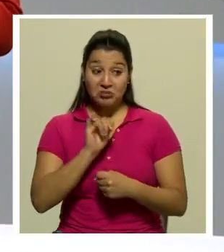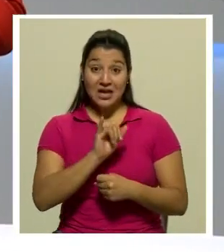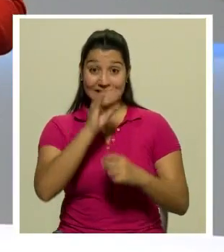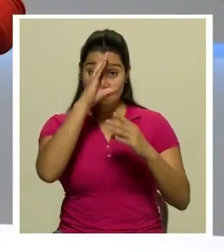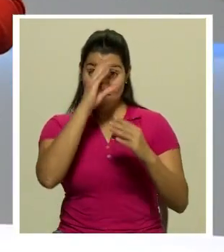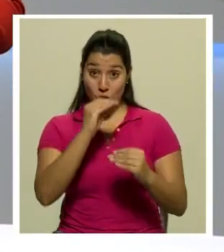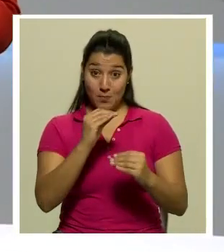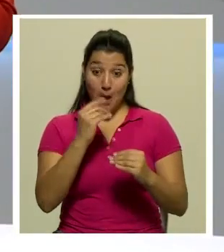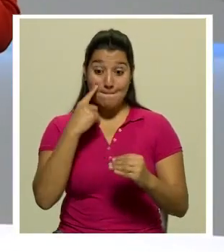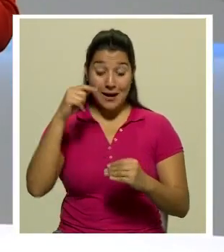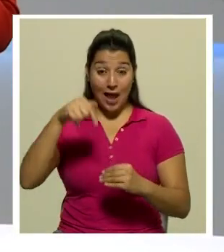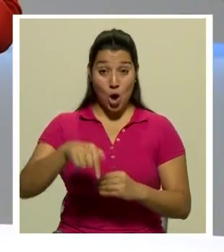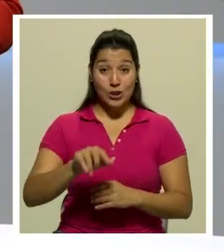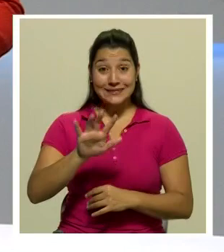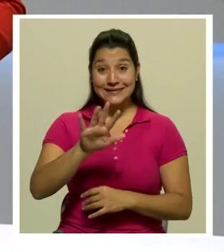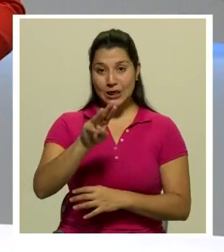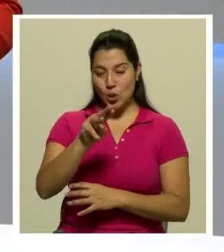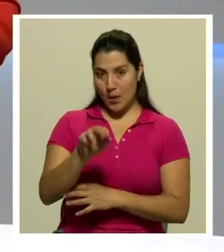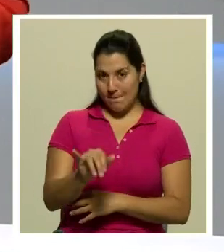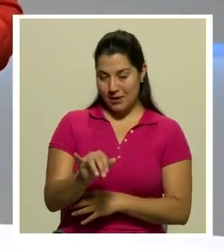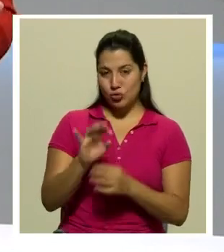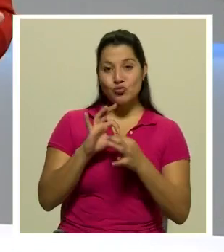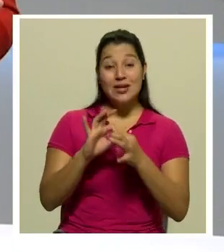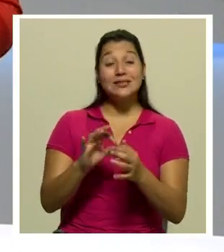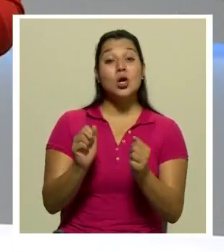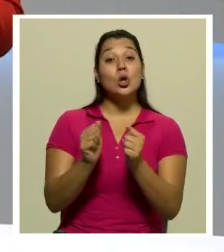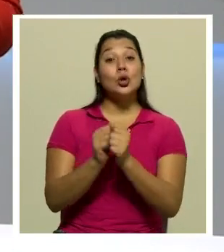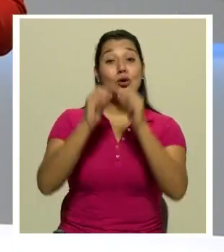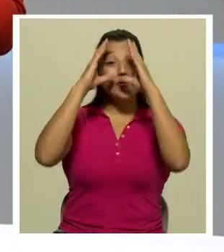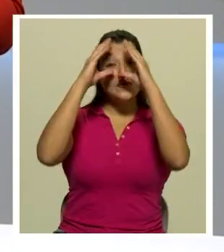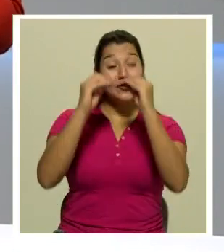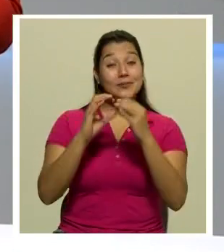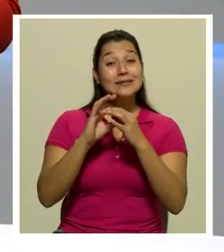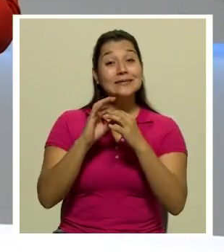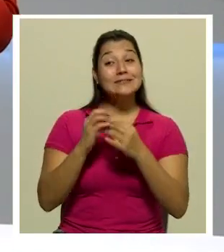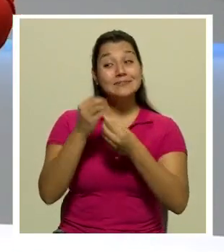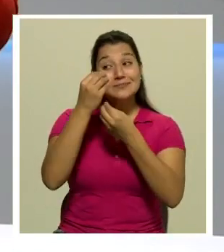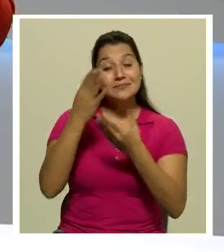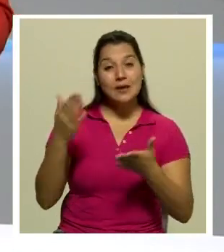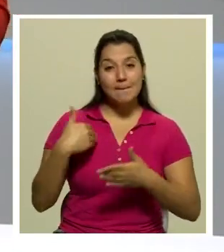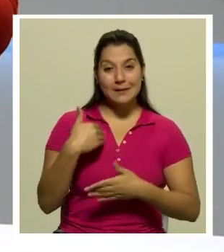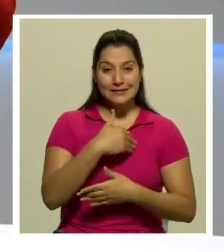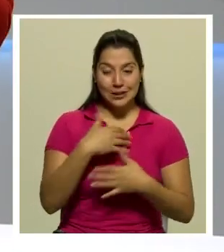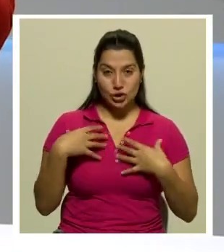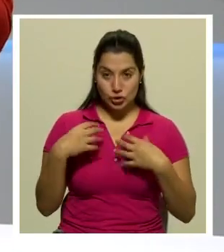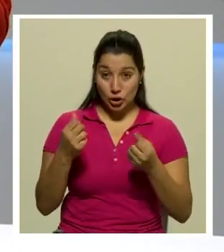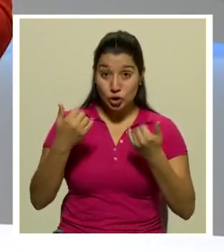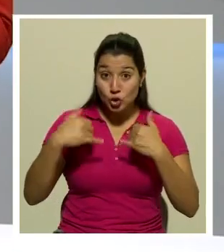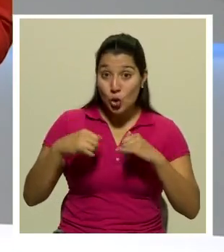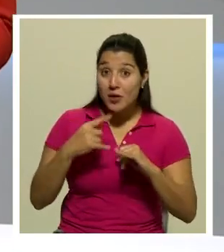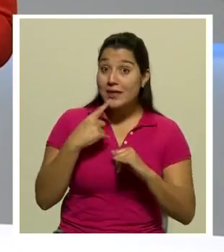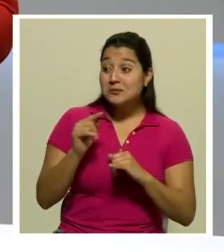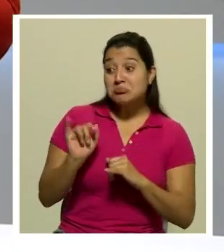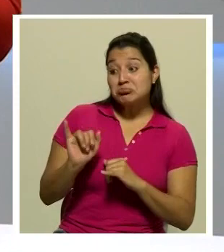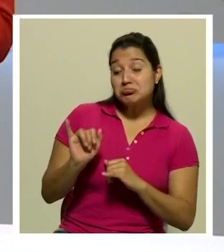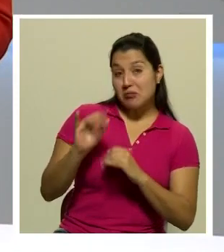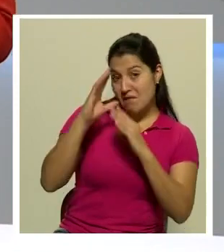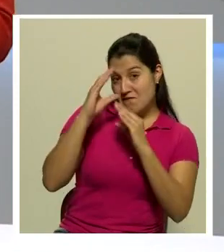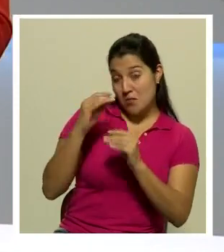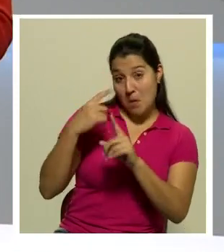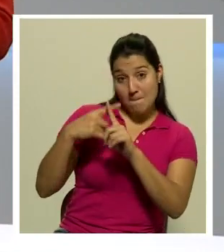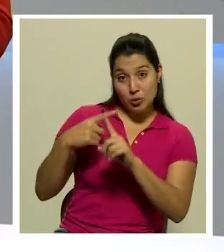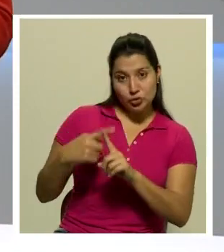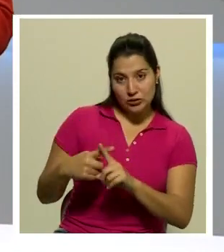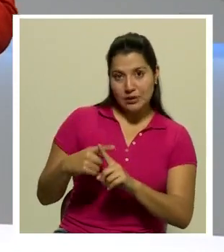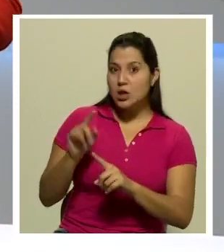5 de mayo, don Ernesto, con respecto a los datos que dio el Ministerio de Salud. Seguimos diciendo, son cifras muy alentadoras, no tenemos